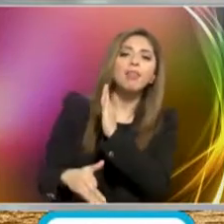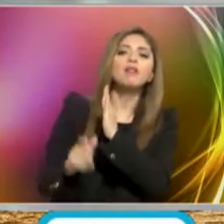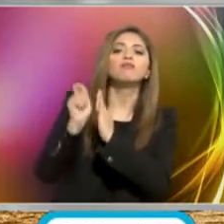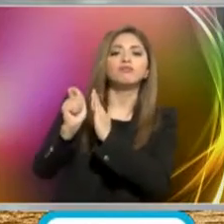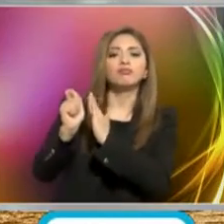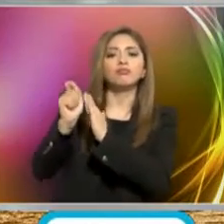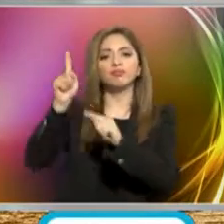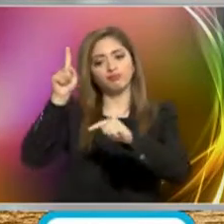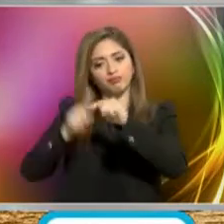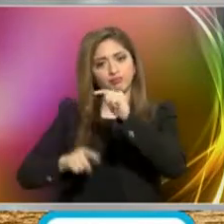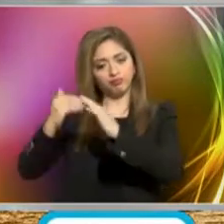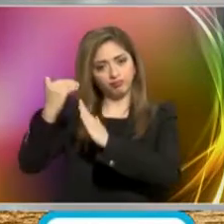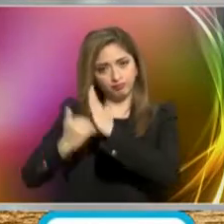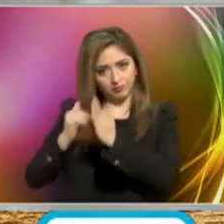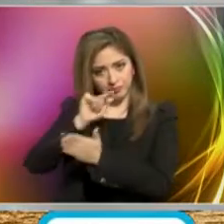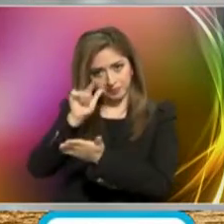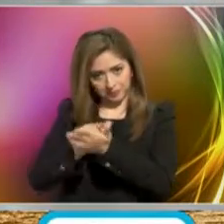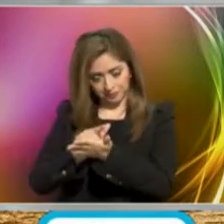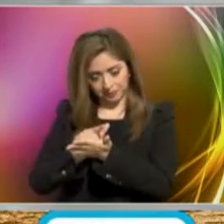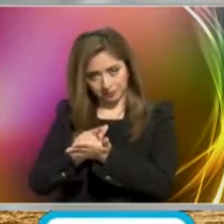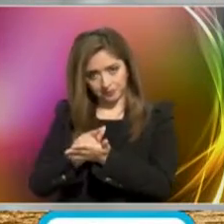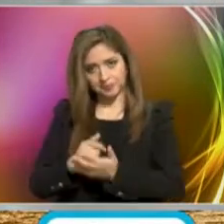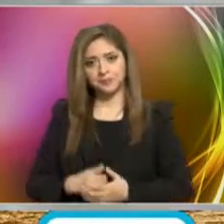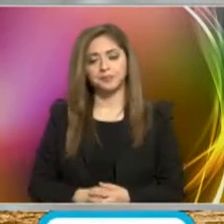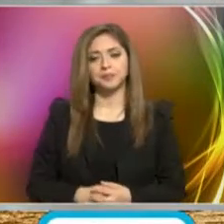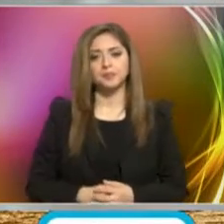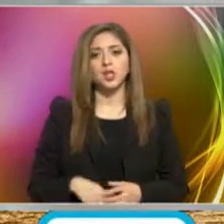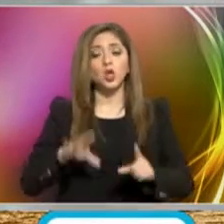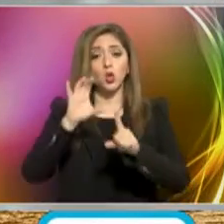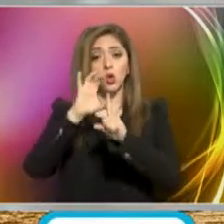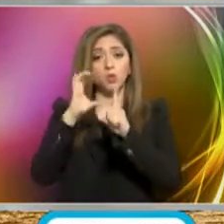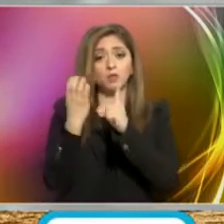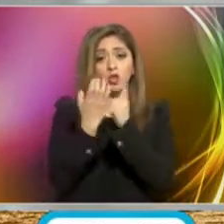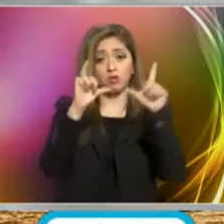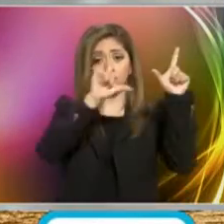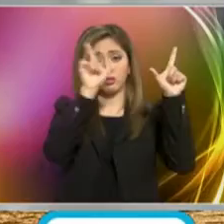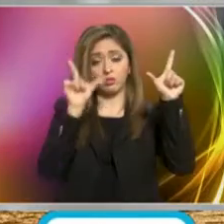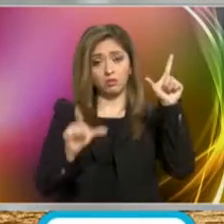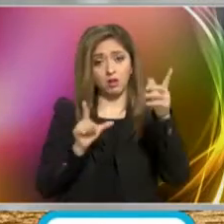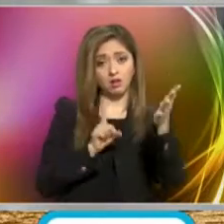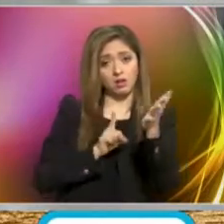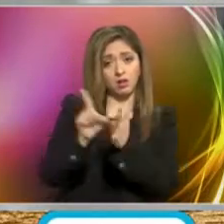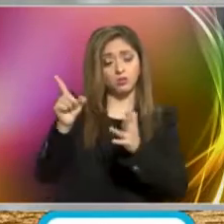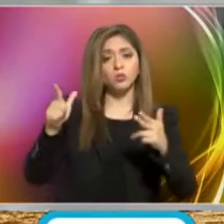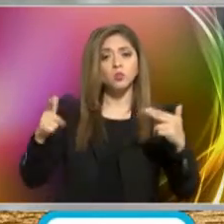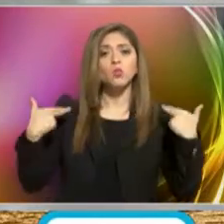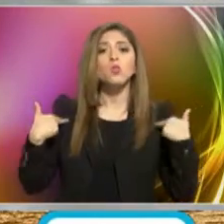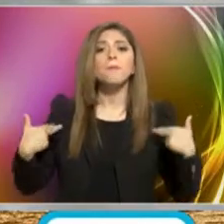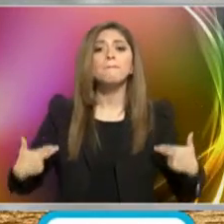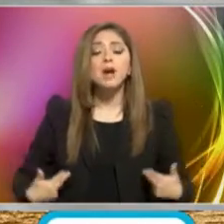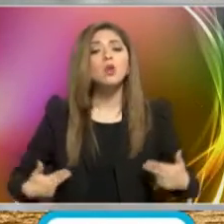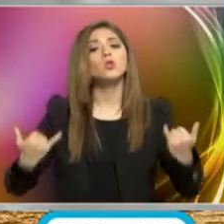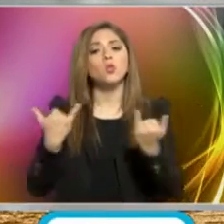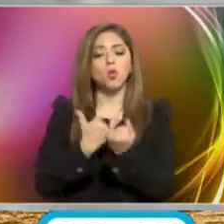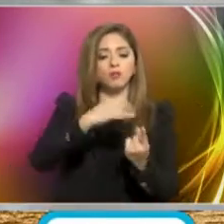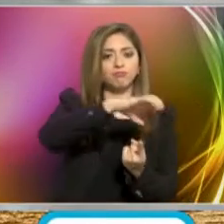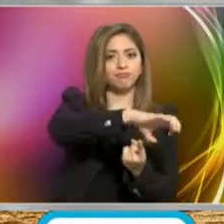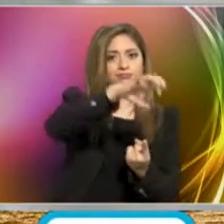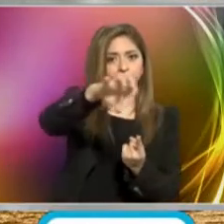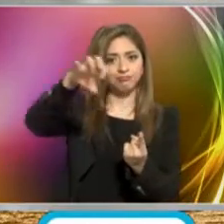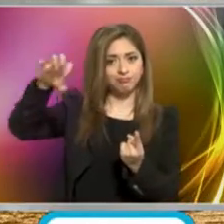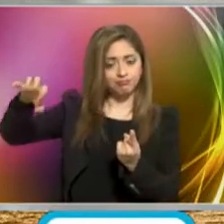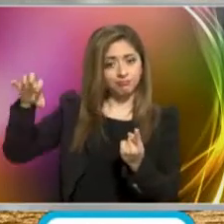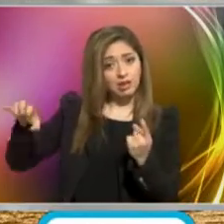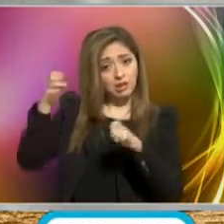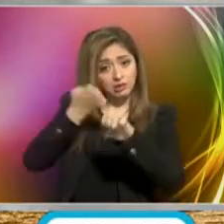puede remediar. ¿Sí? Ahora, la Comisión Nacional de Derechos Humanos y las comisiones locales de derechos humanos tendrían que estar compartiendo la